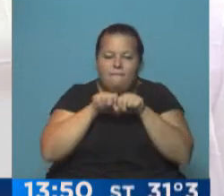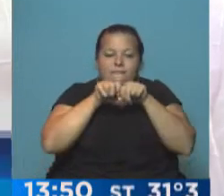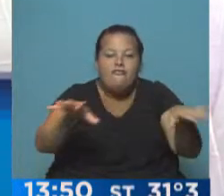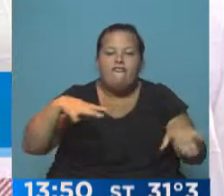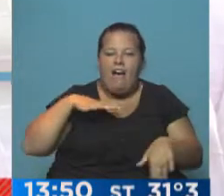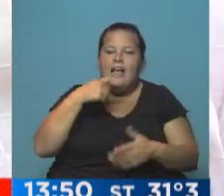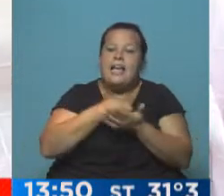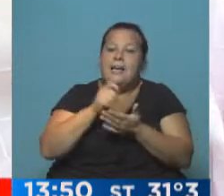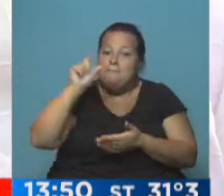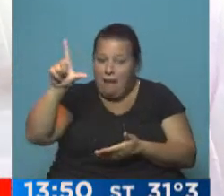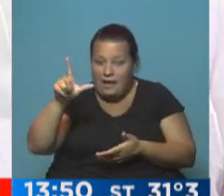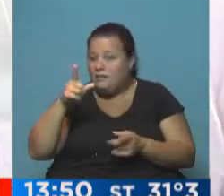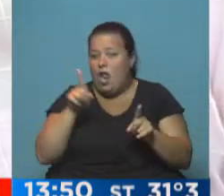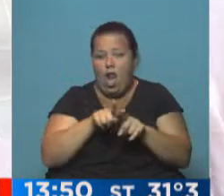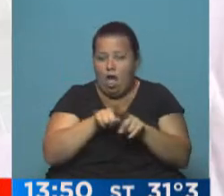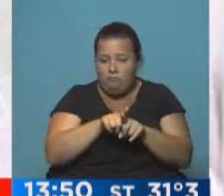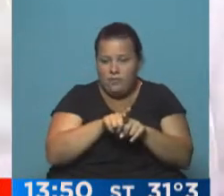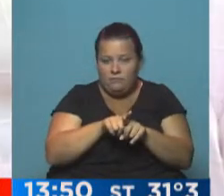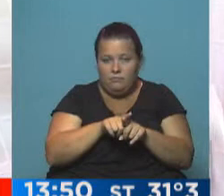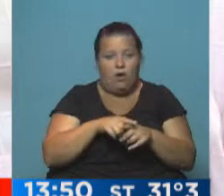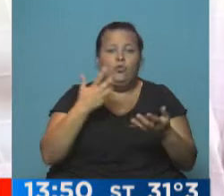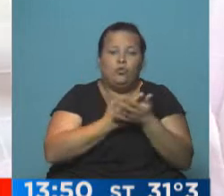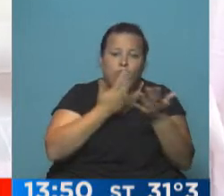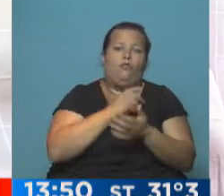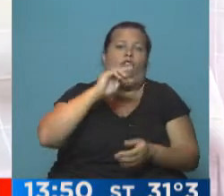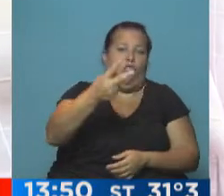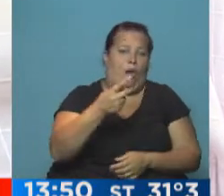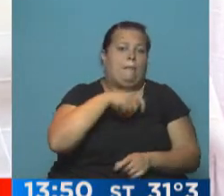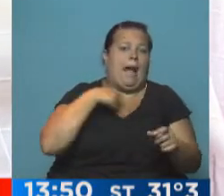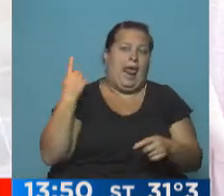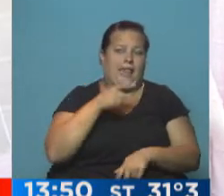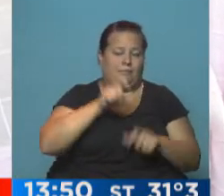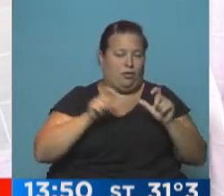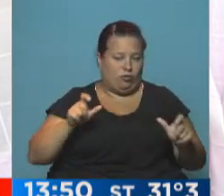incremento de tarifas va a significar un padecimiento más para el consumidor.